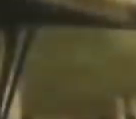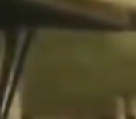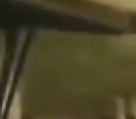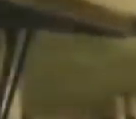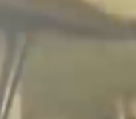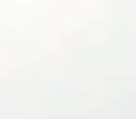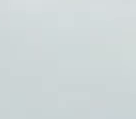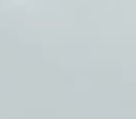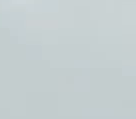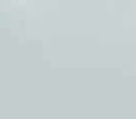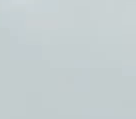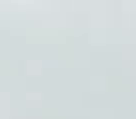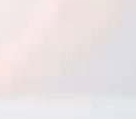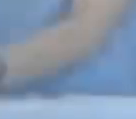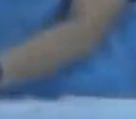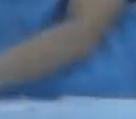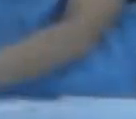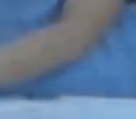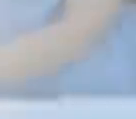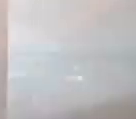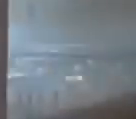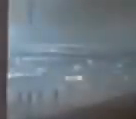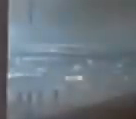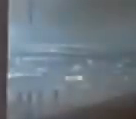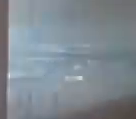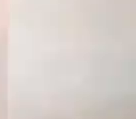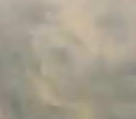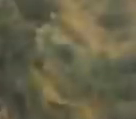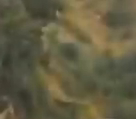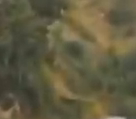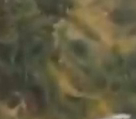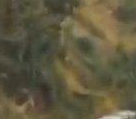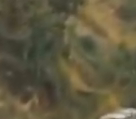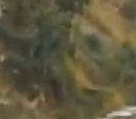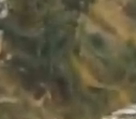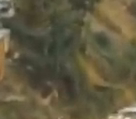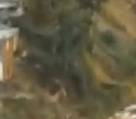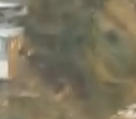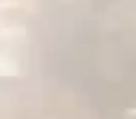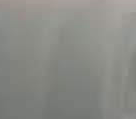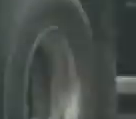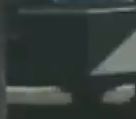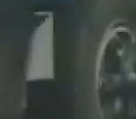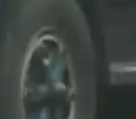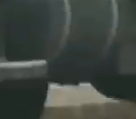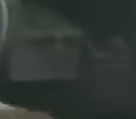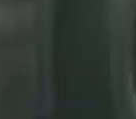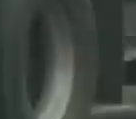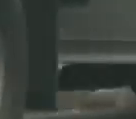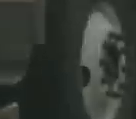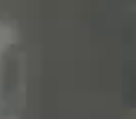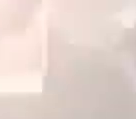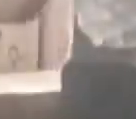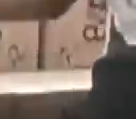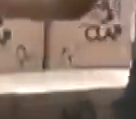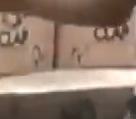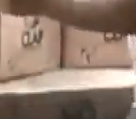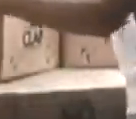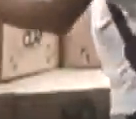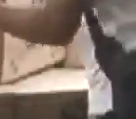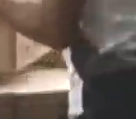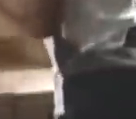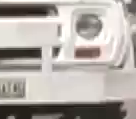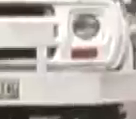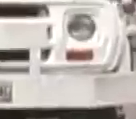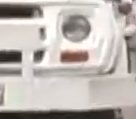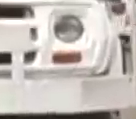demás servicios. Por eso se priorizaron centros de salud, comunidades vulnerables para llevar cisternas de agua,